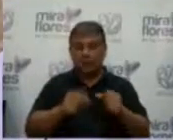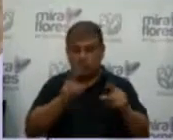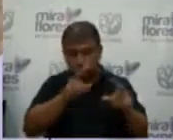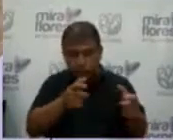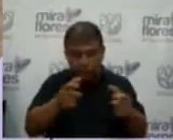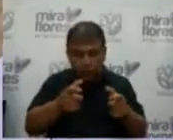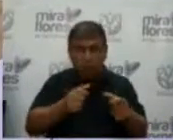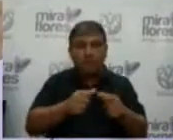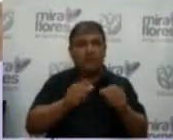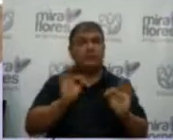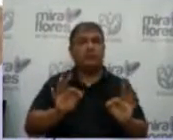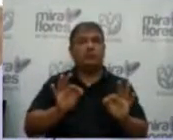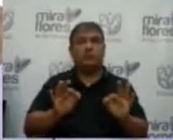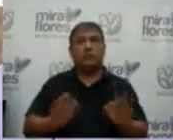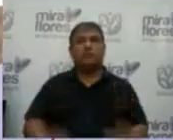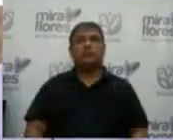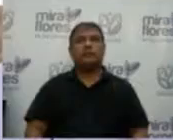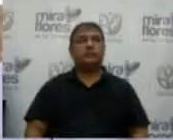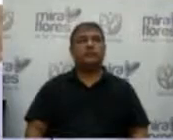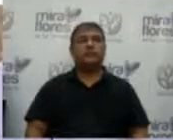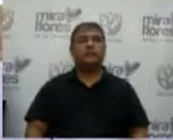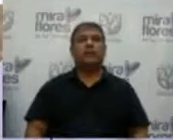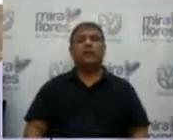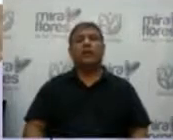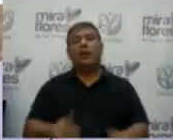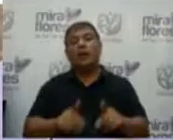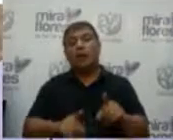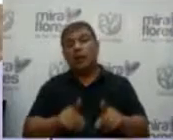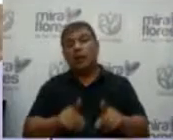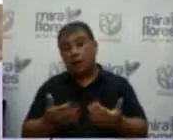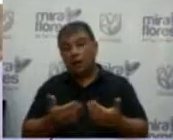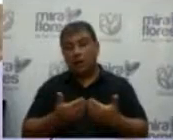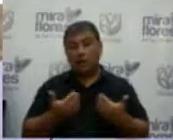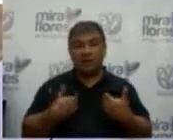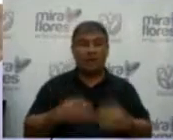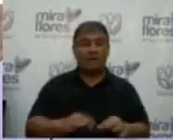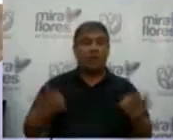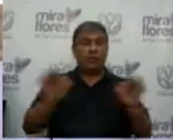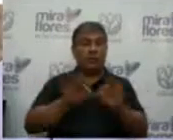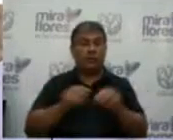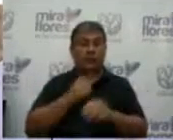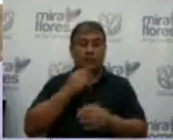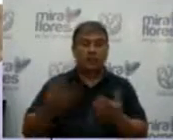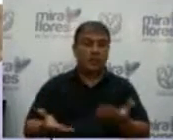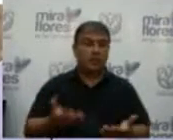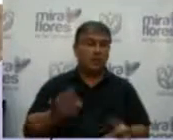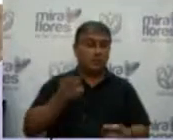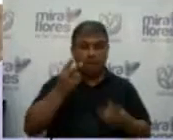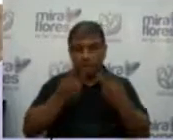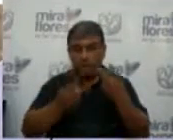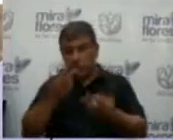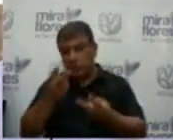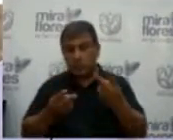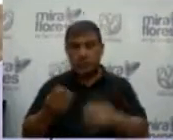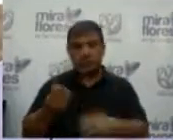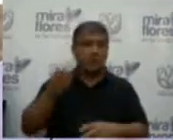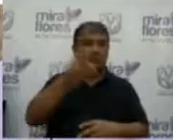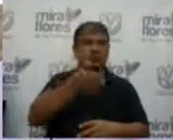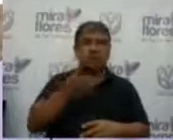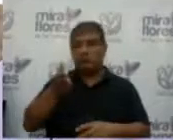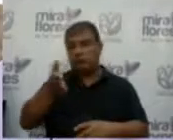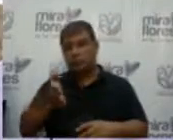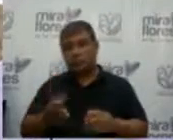siendo controlada. Eso es algo que para mí ha sido muy importante. Estamos haciendo visitas inopinadas también a